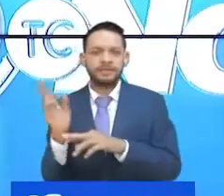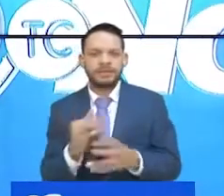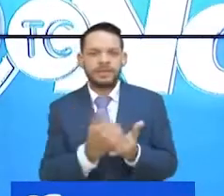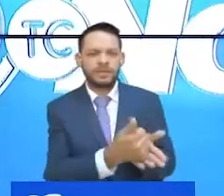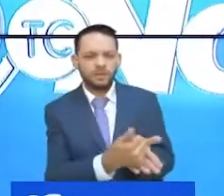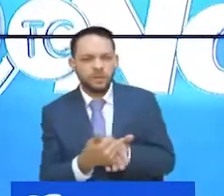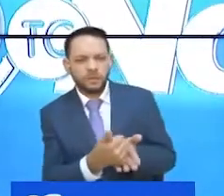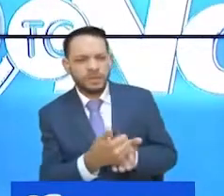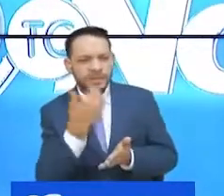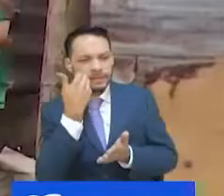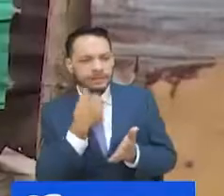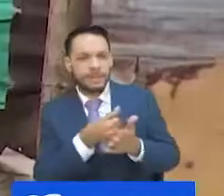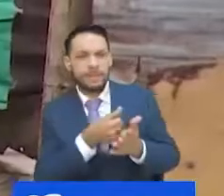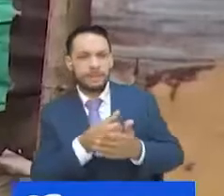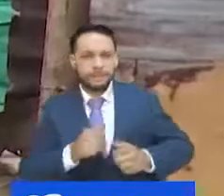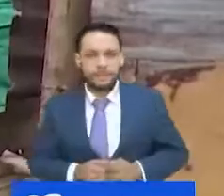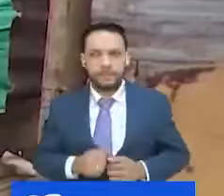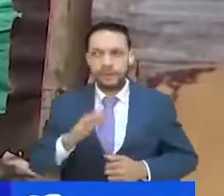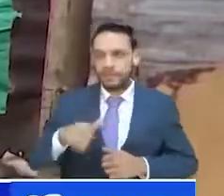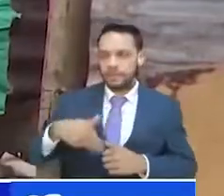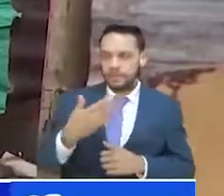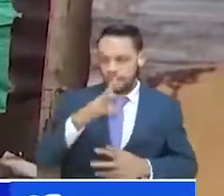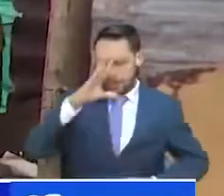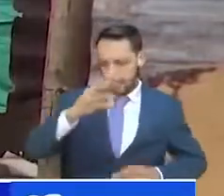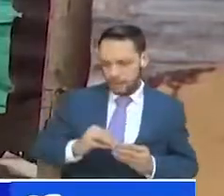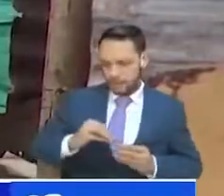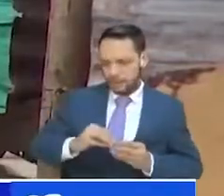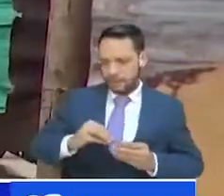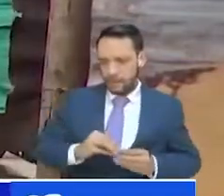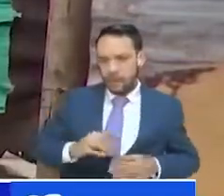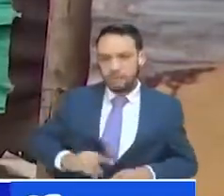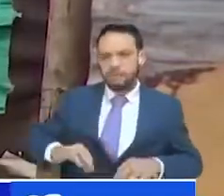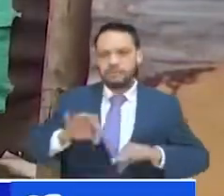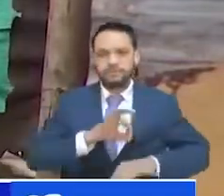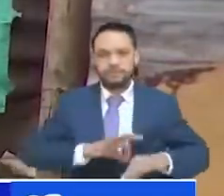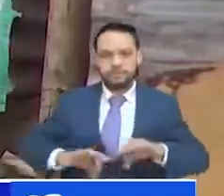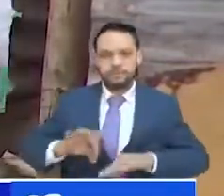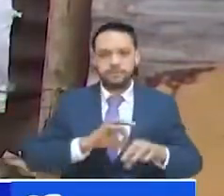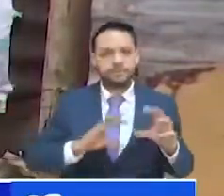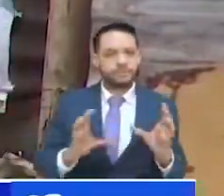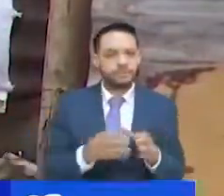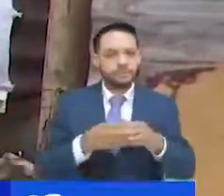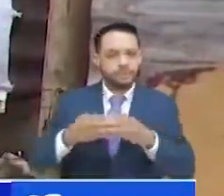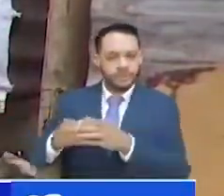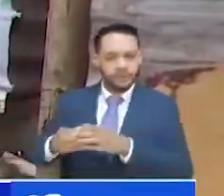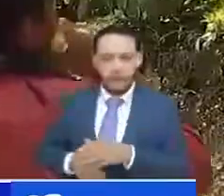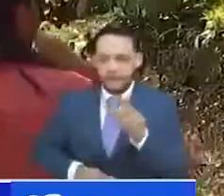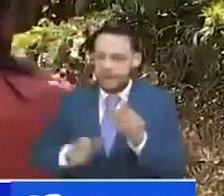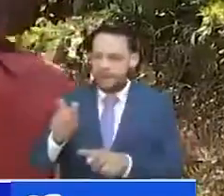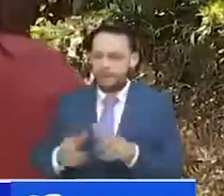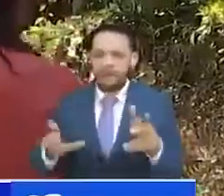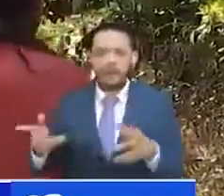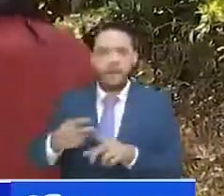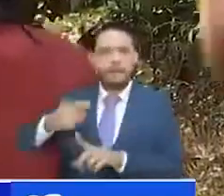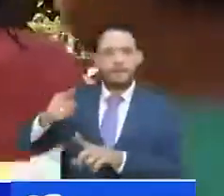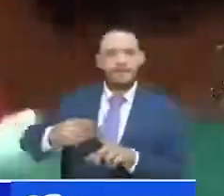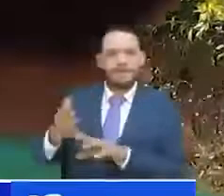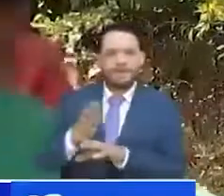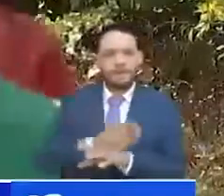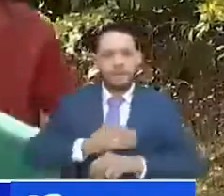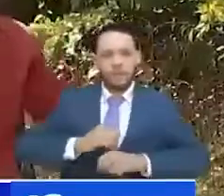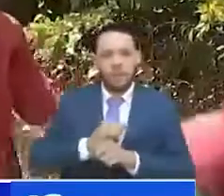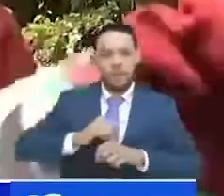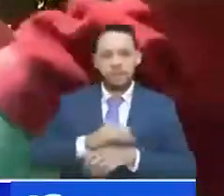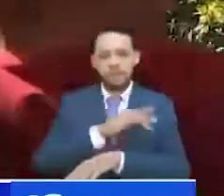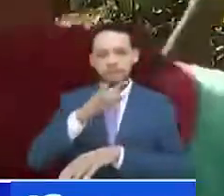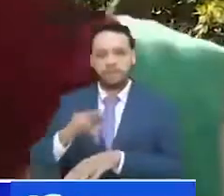ayudas. Tras una concertación con la Unidad Nacional para las Víctimas y tras varios meses en la capital, un numeroso grupo de